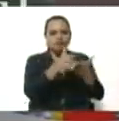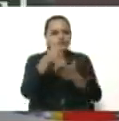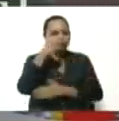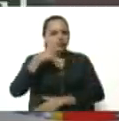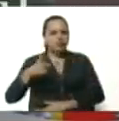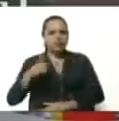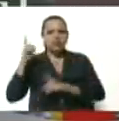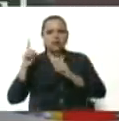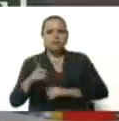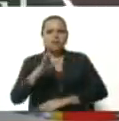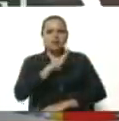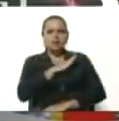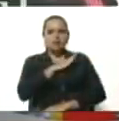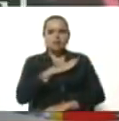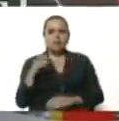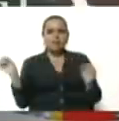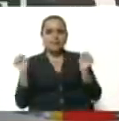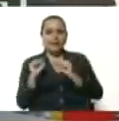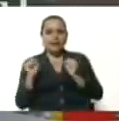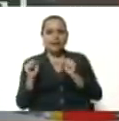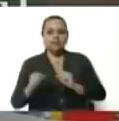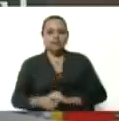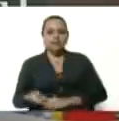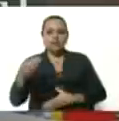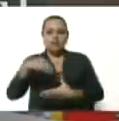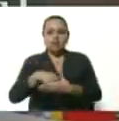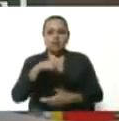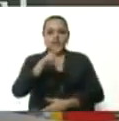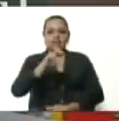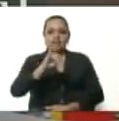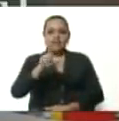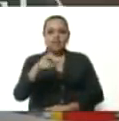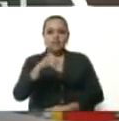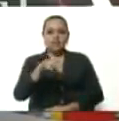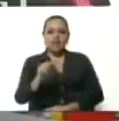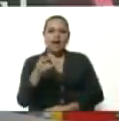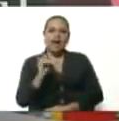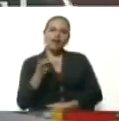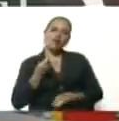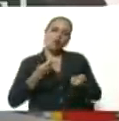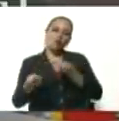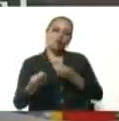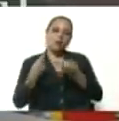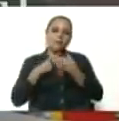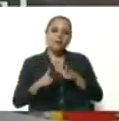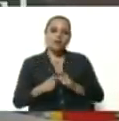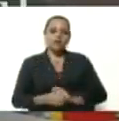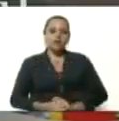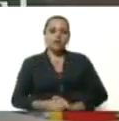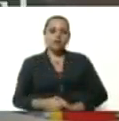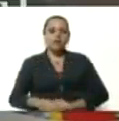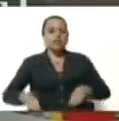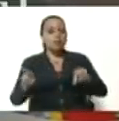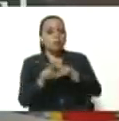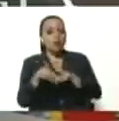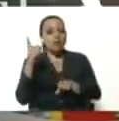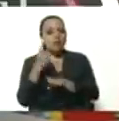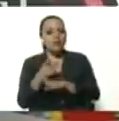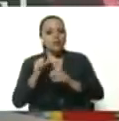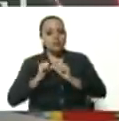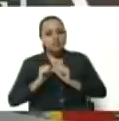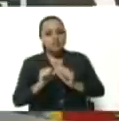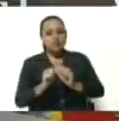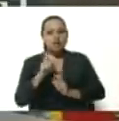Bueno, también tenemos estos casos en Mérida, en el Vigía se está controlando el foco ya, pero no se confíen. Hay unos casos en